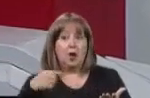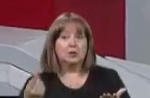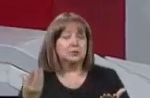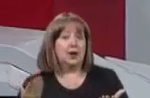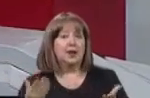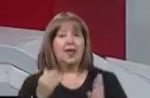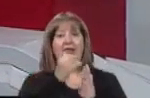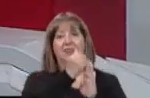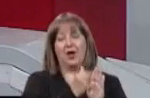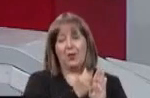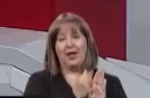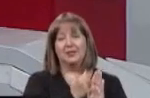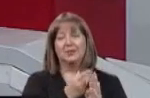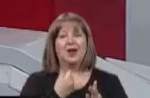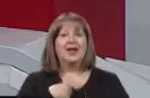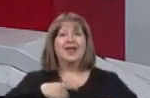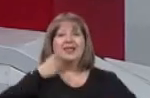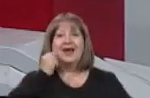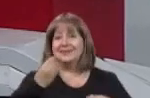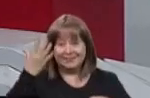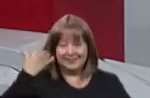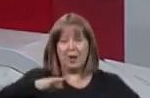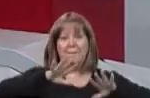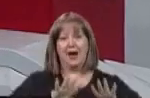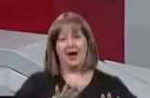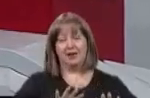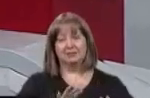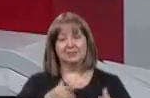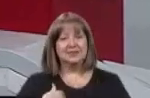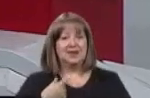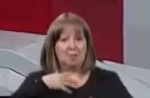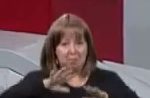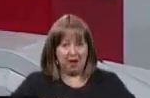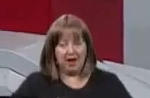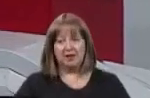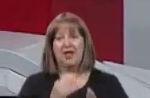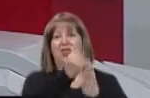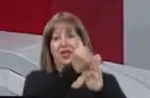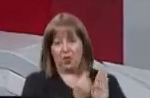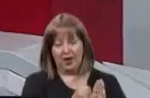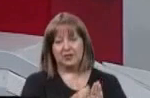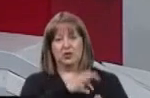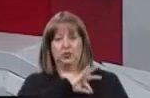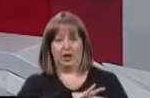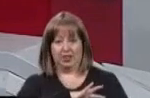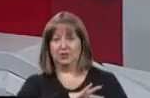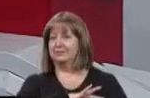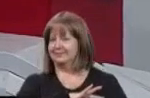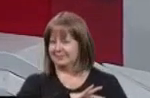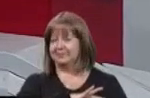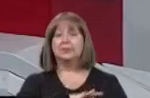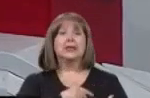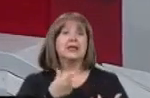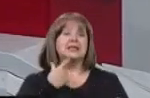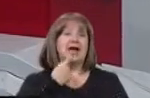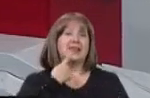tema de los descuentos de por los días, obviamente, donde se adhirieron a este paro y que, bueno, resultan significativos los descuentos para ellos. Absolutamente, y lo